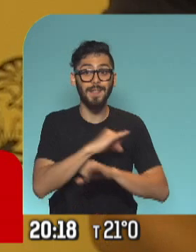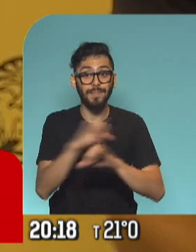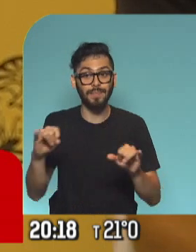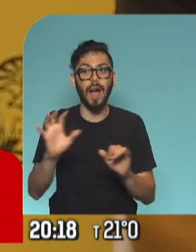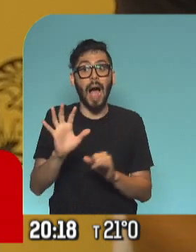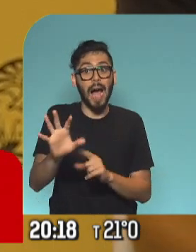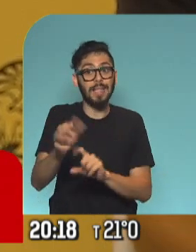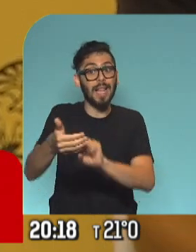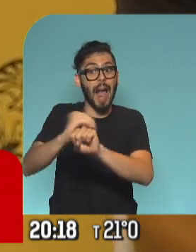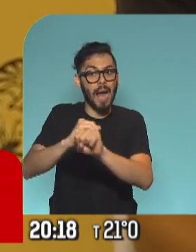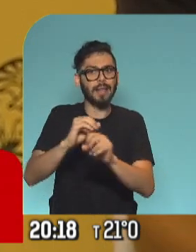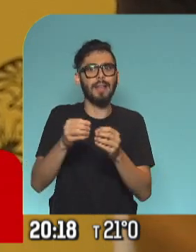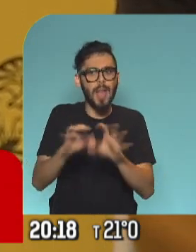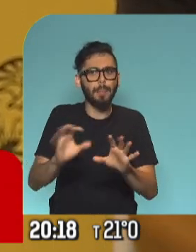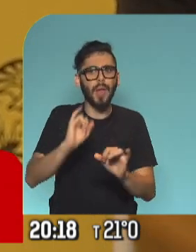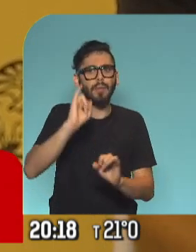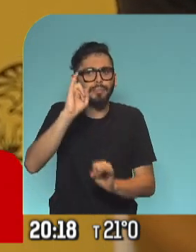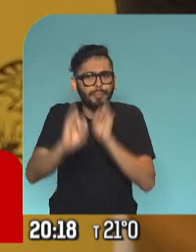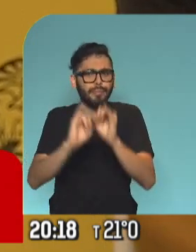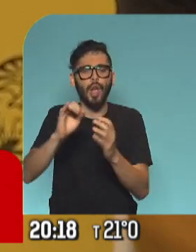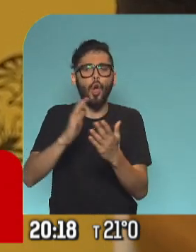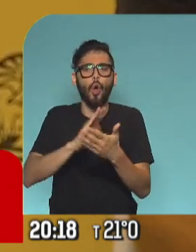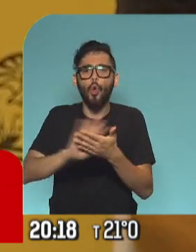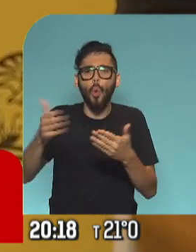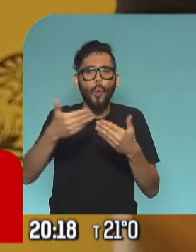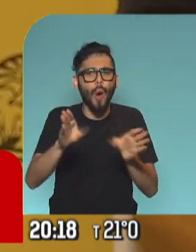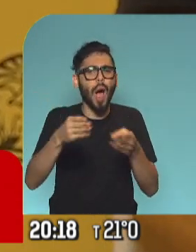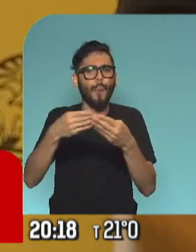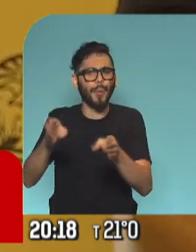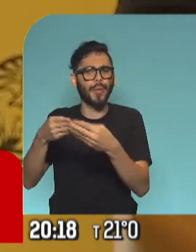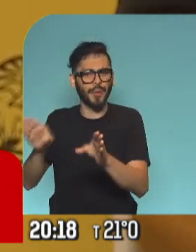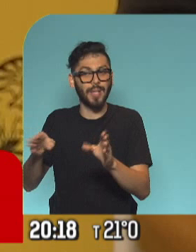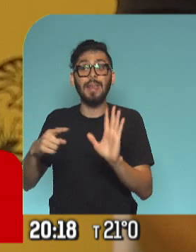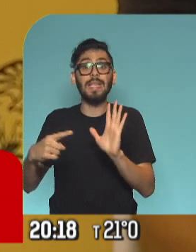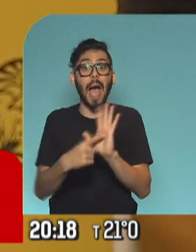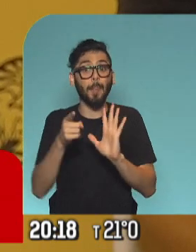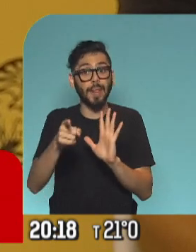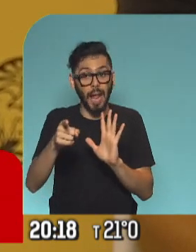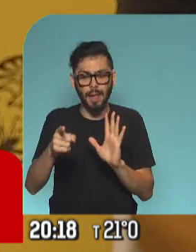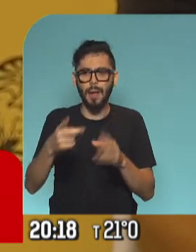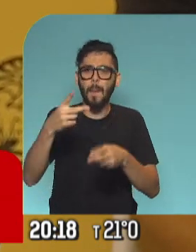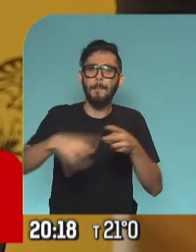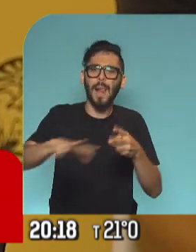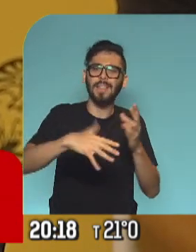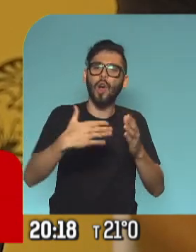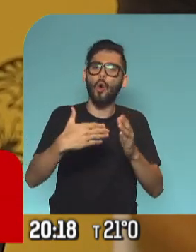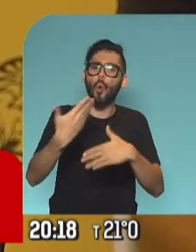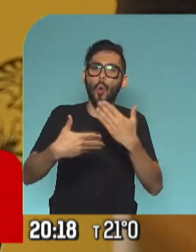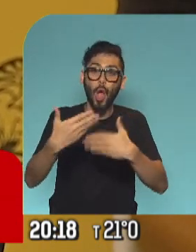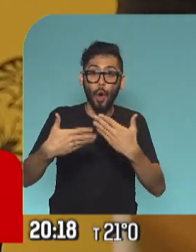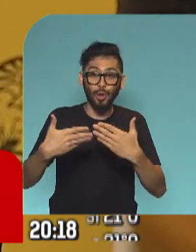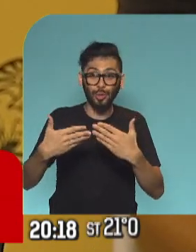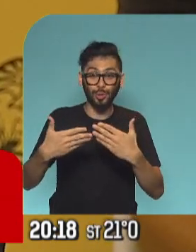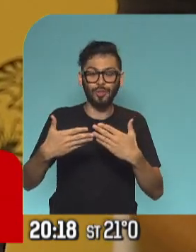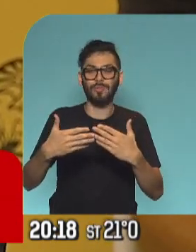a anunciar distintas reaperturas en la ciudad de Buenos Aires. Los juegos de las plazas, dicho recién,